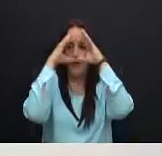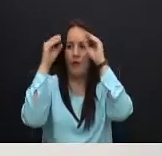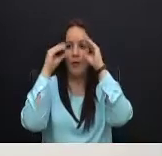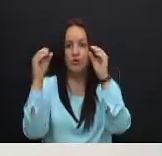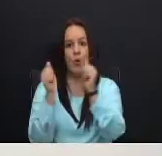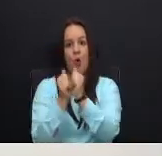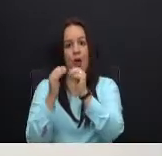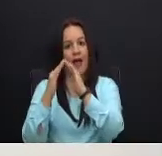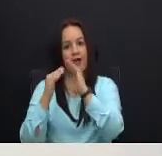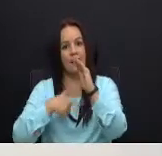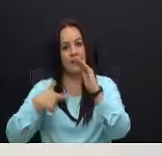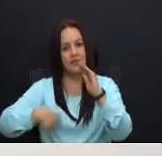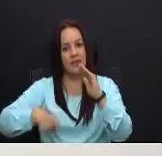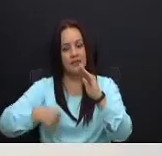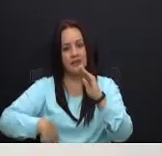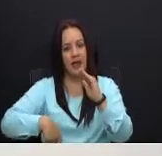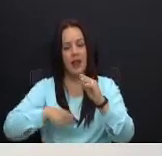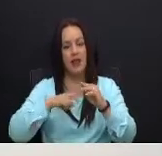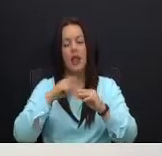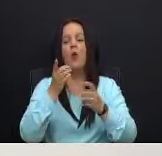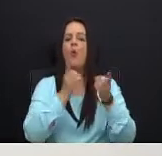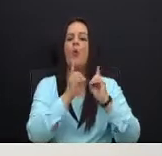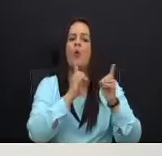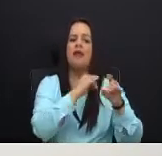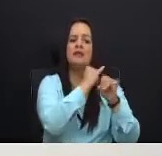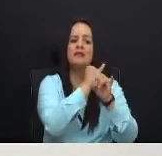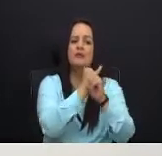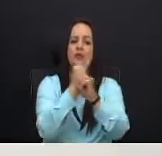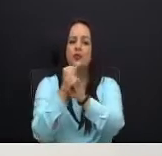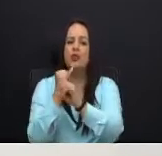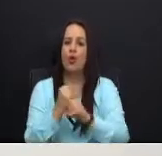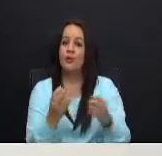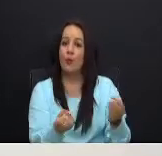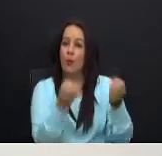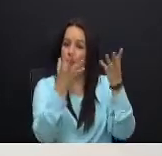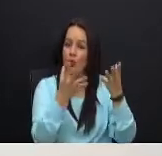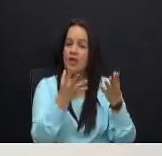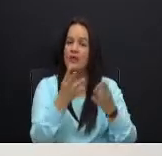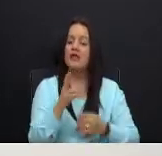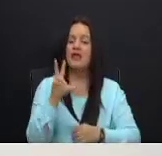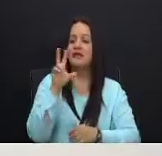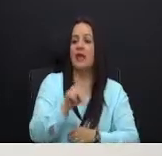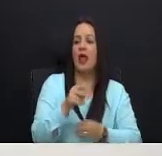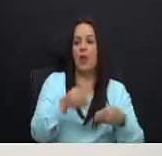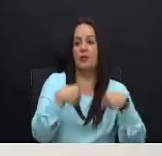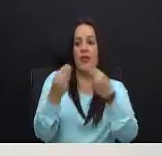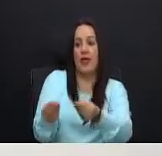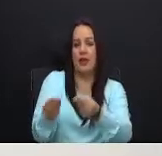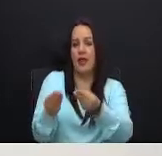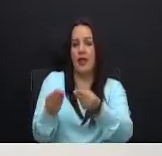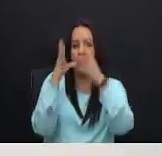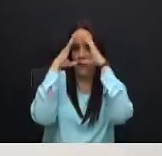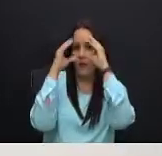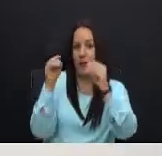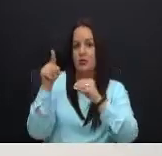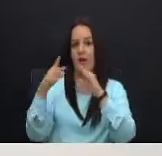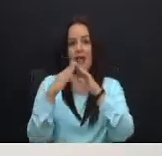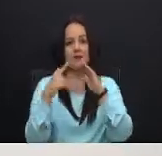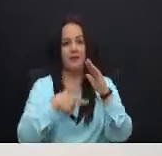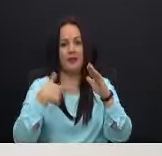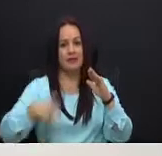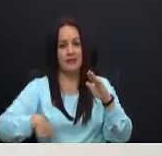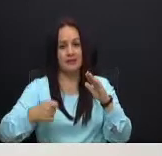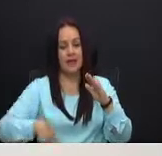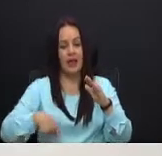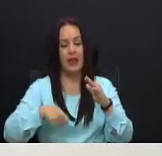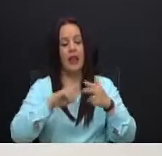con la Casa Presidencial? ¿Cuáles instituciones públicas se negaron a entregar la información a la Casa Presidencial? Sería